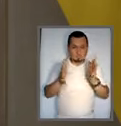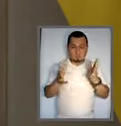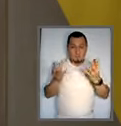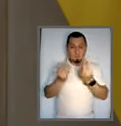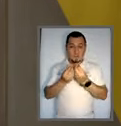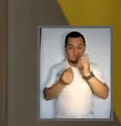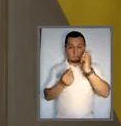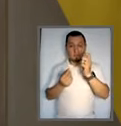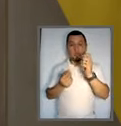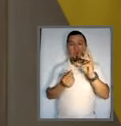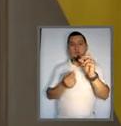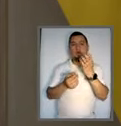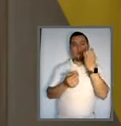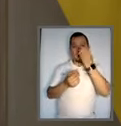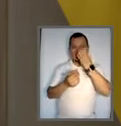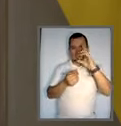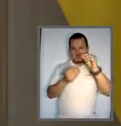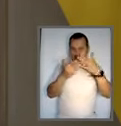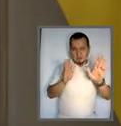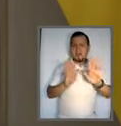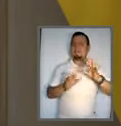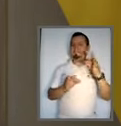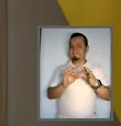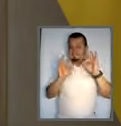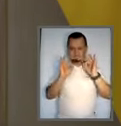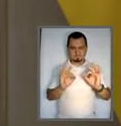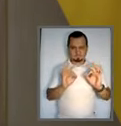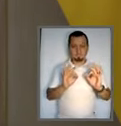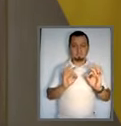la primera decisión, que es no regresar a clases, esa